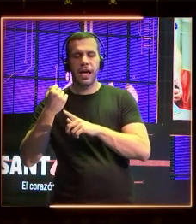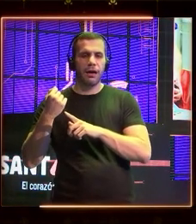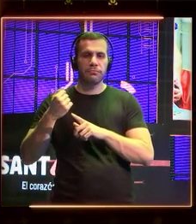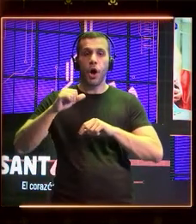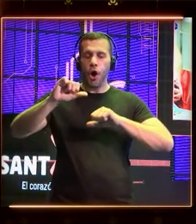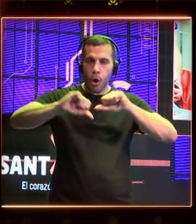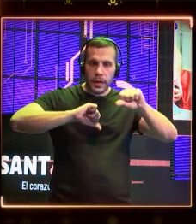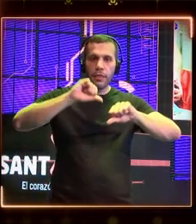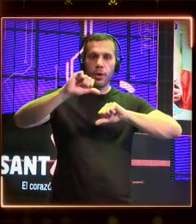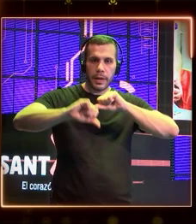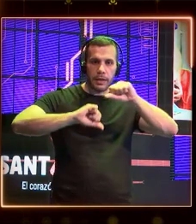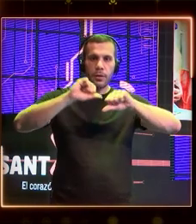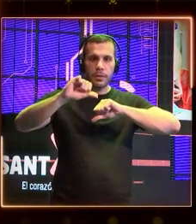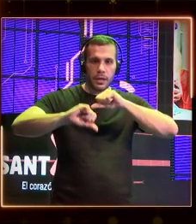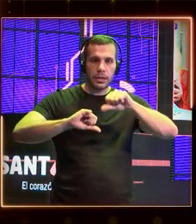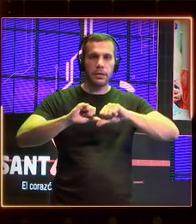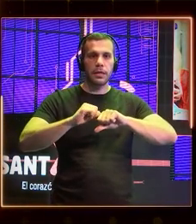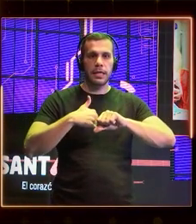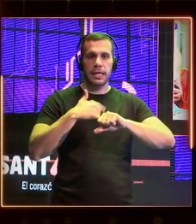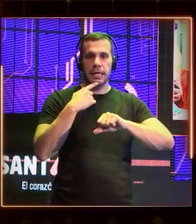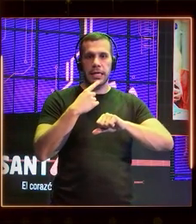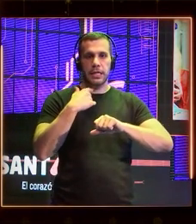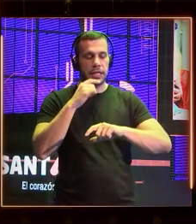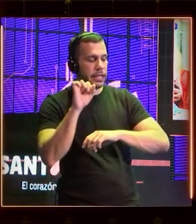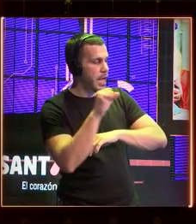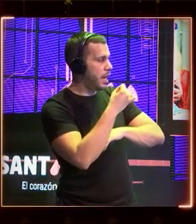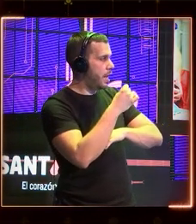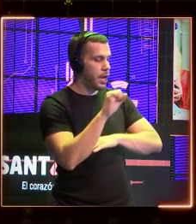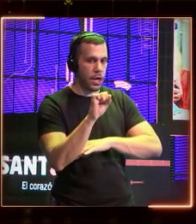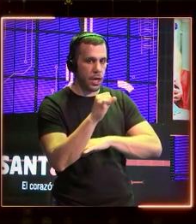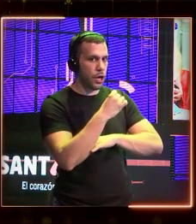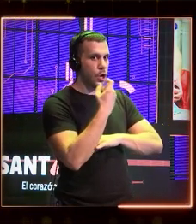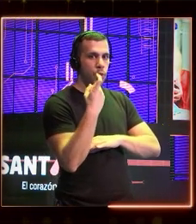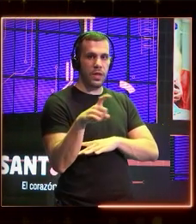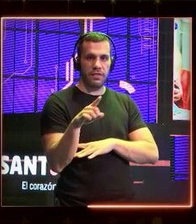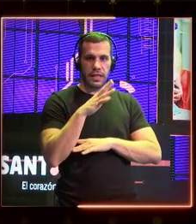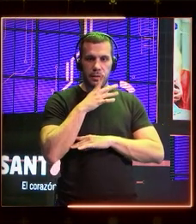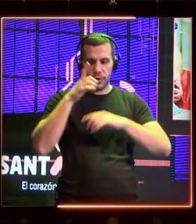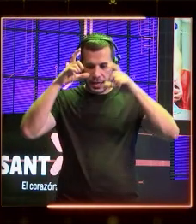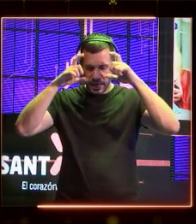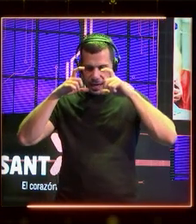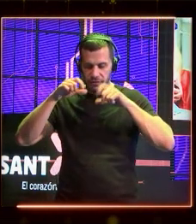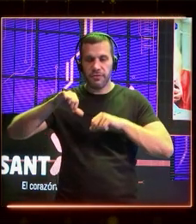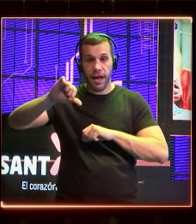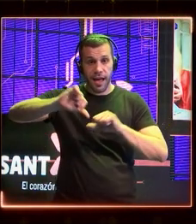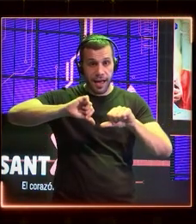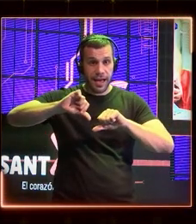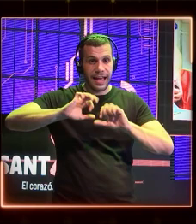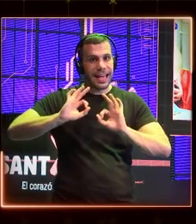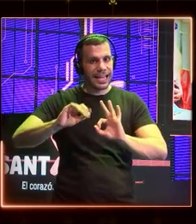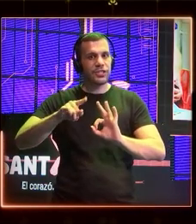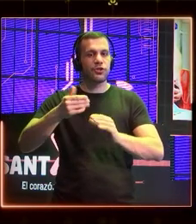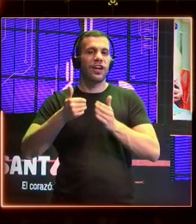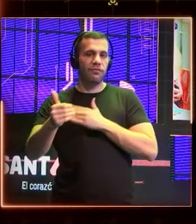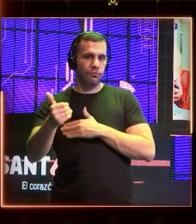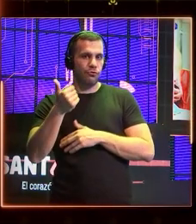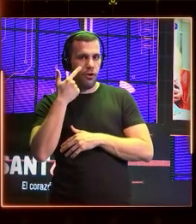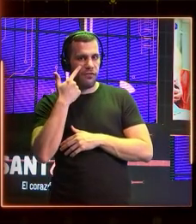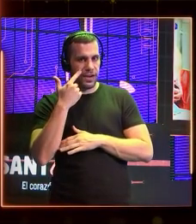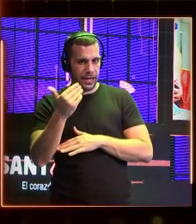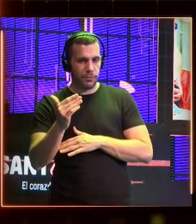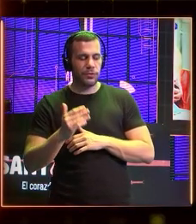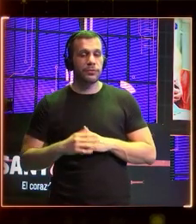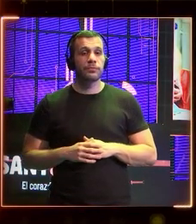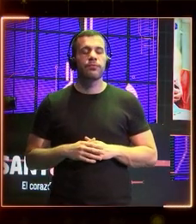le van diciendo por dónde está sin tener que girarse eso es lo que vamos a ver en el futuro y ahora más que nunca